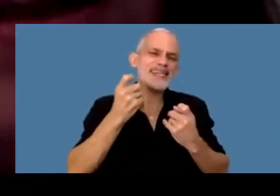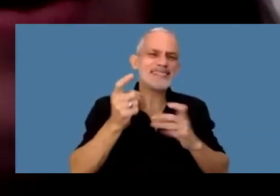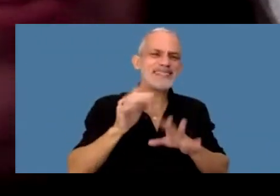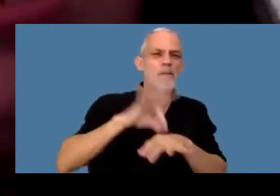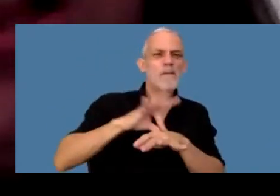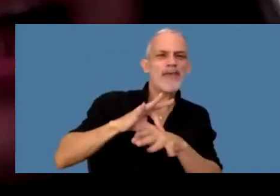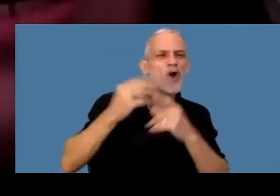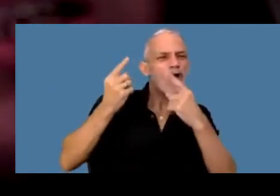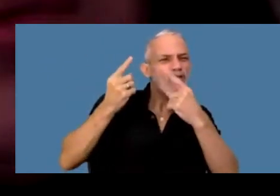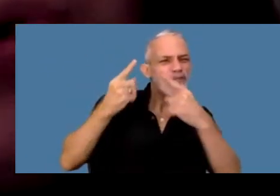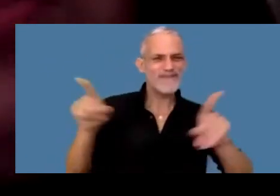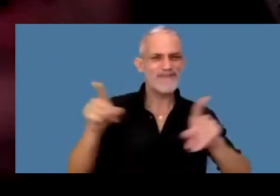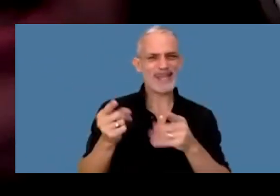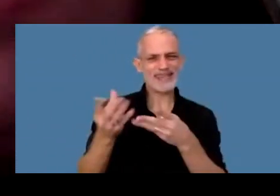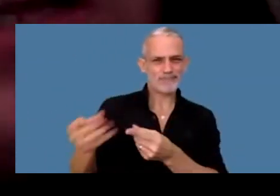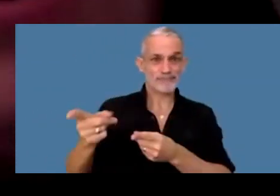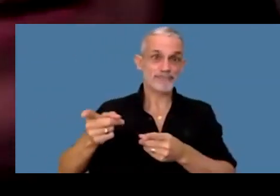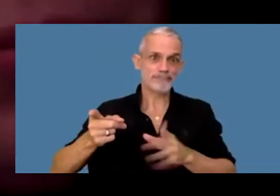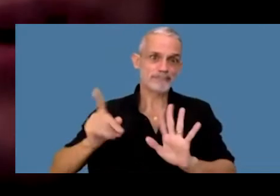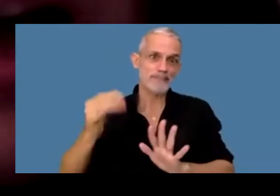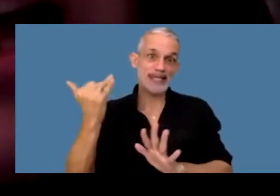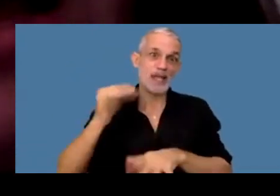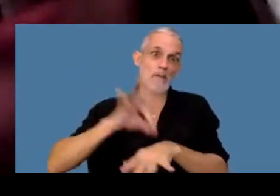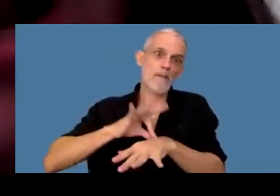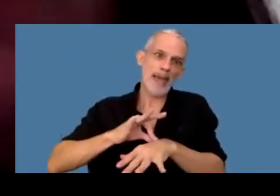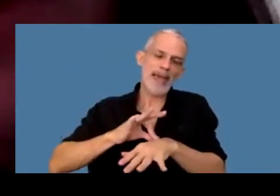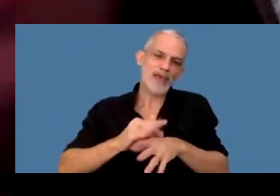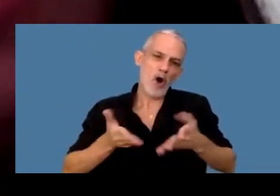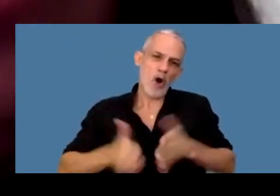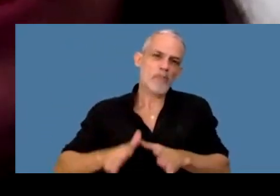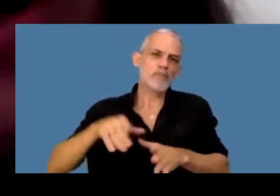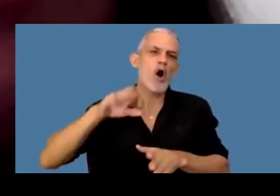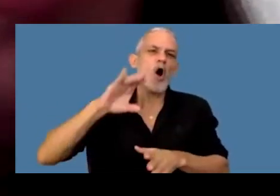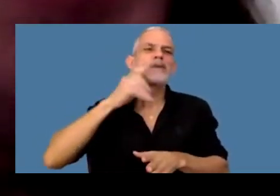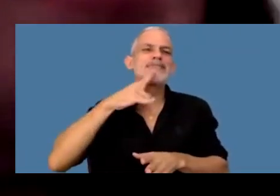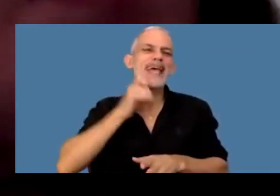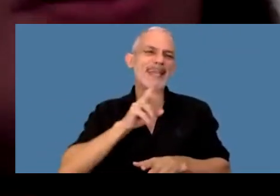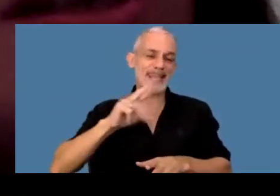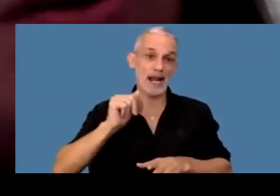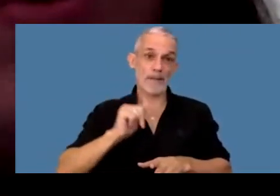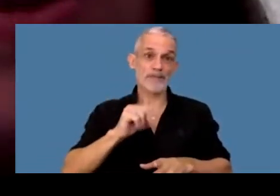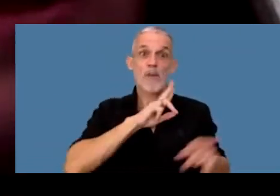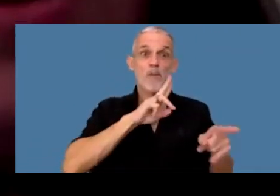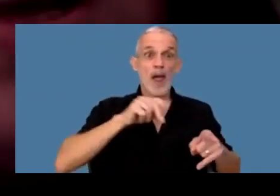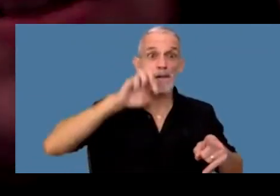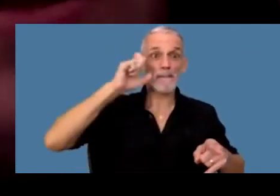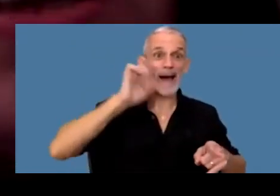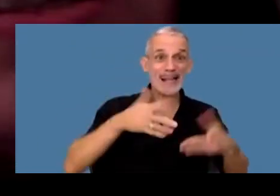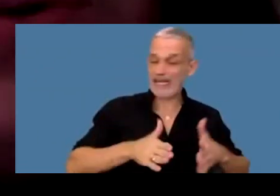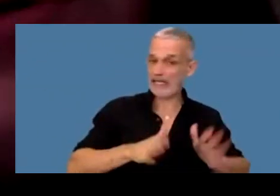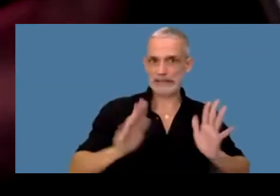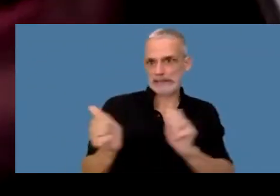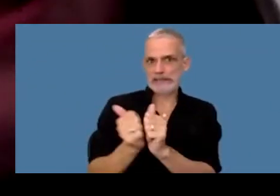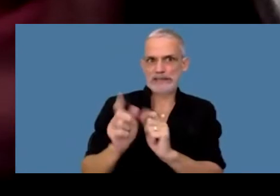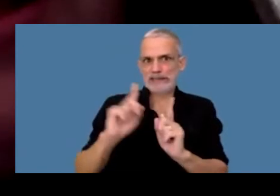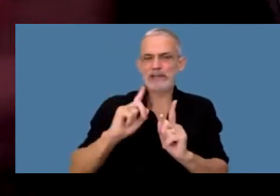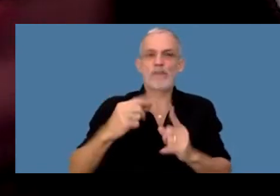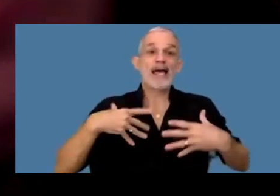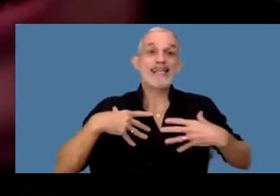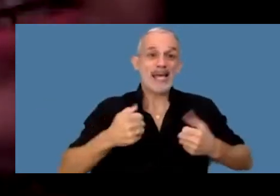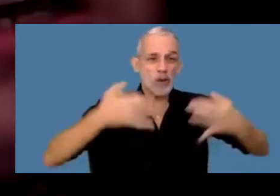gestaciones, se dice que hay un porcentaje de que una gestación se desvíe de la salud y necesite algún tipo de